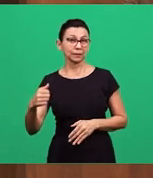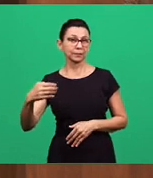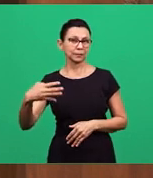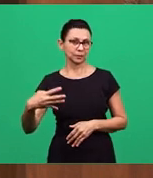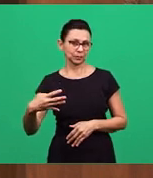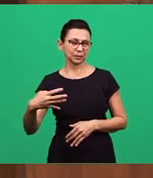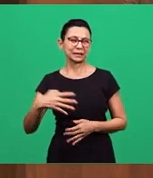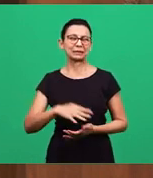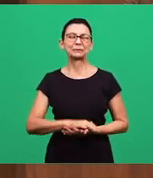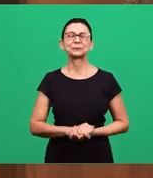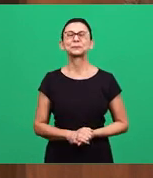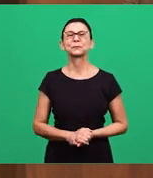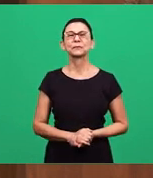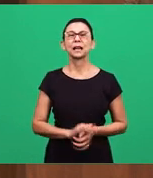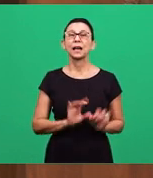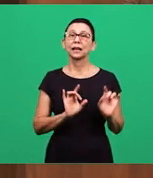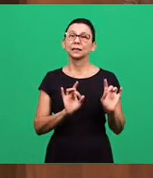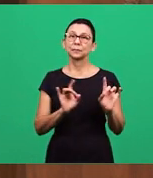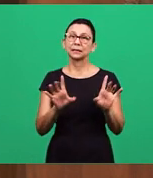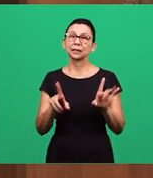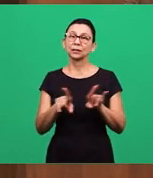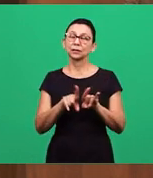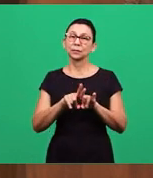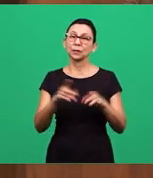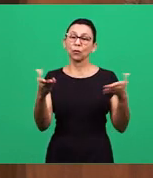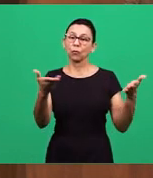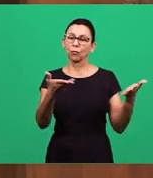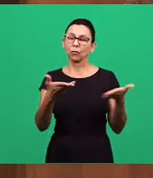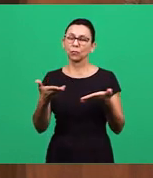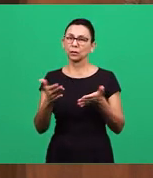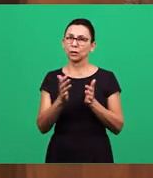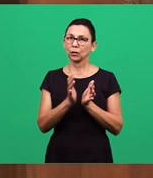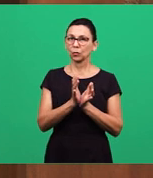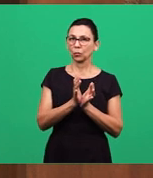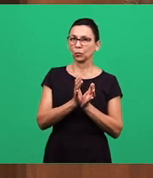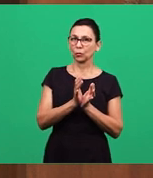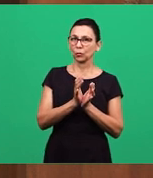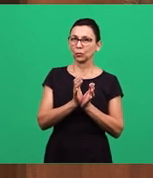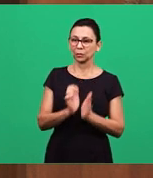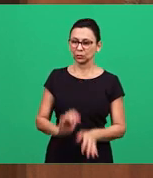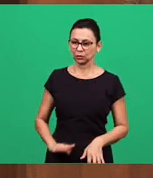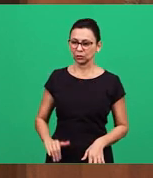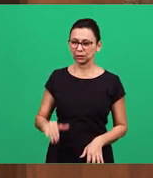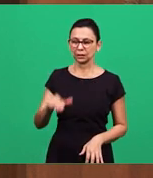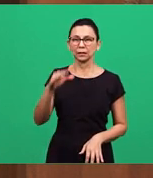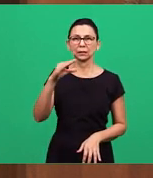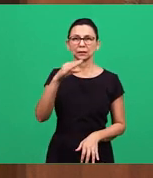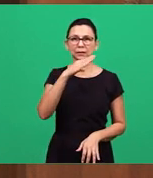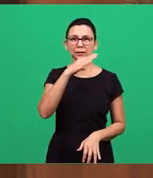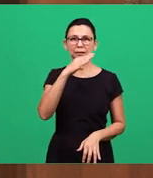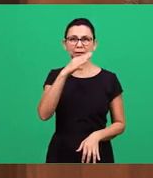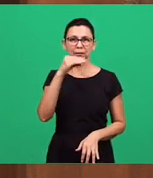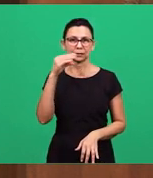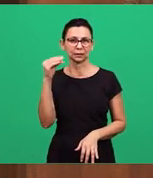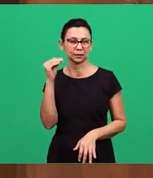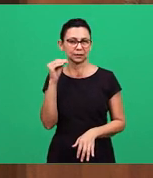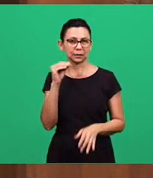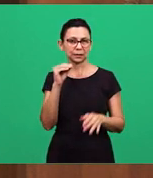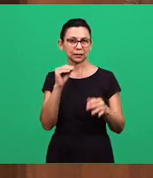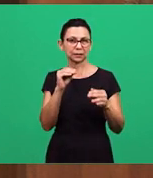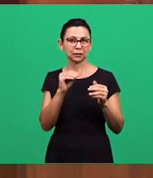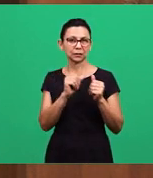14. En especial quería invitar a nuestros niños que estén juntamente con la